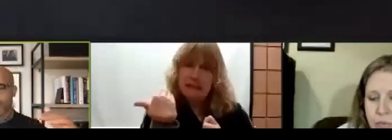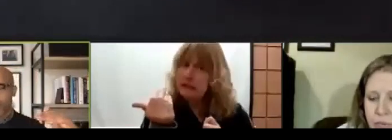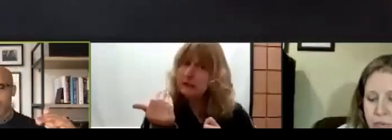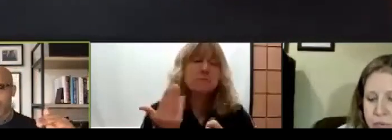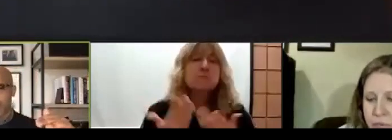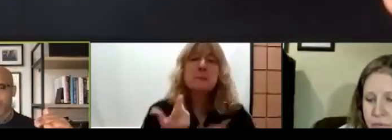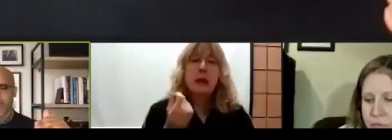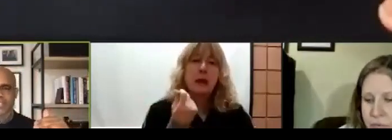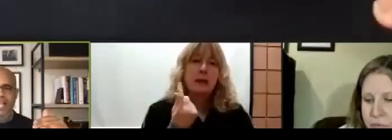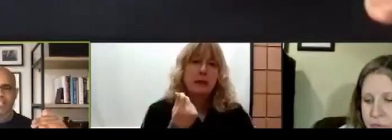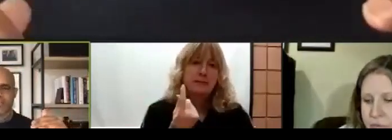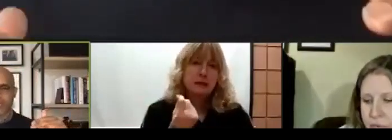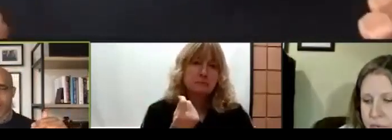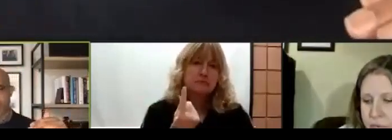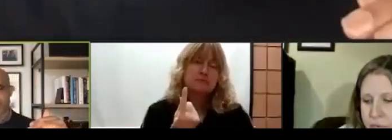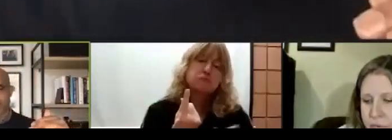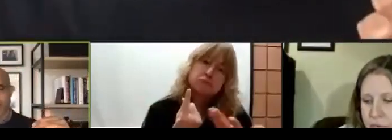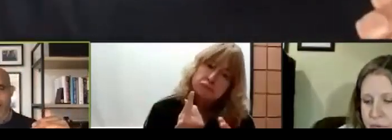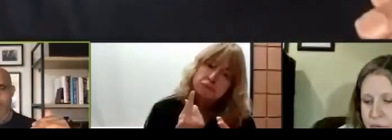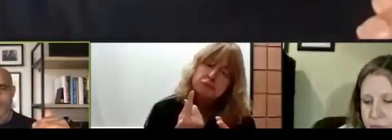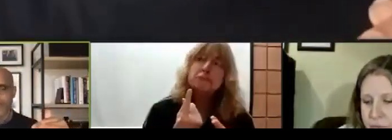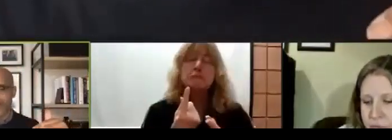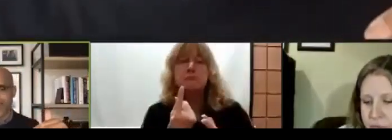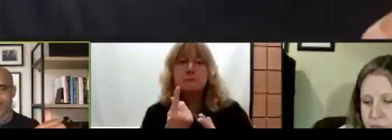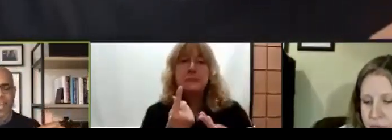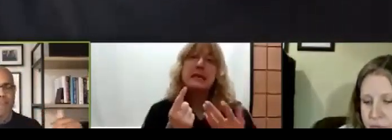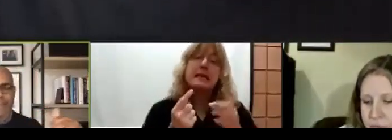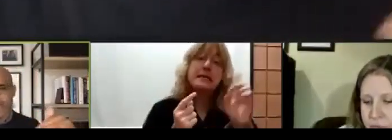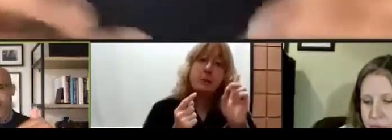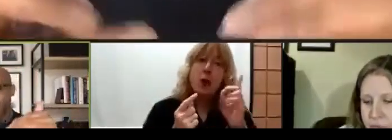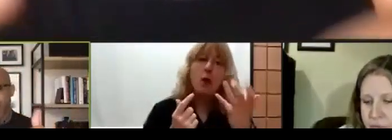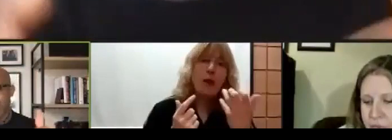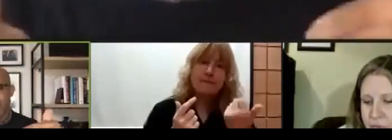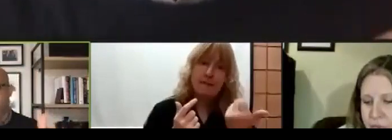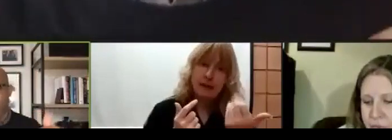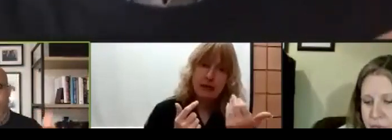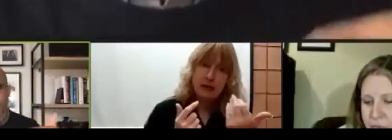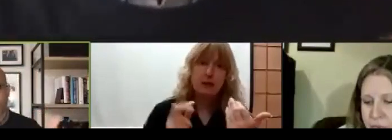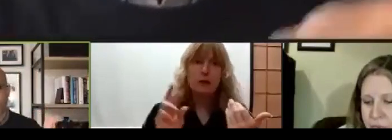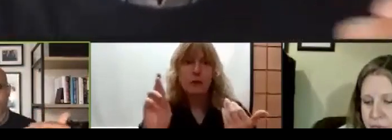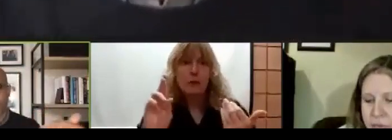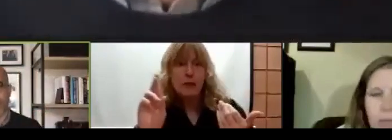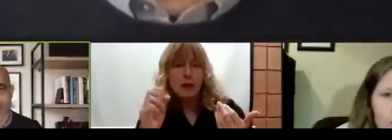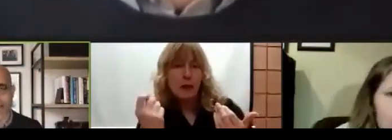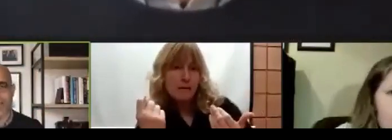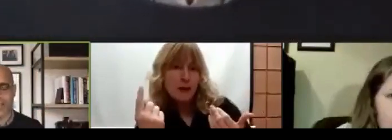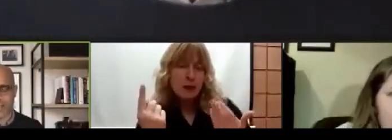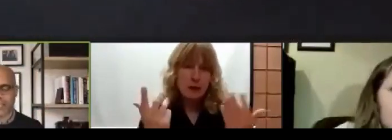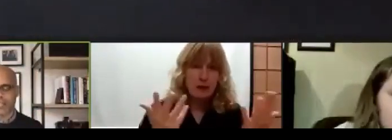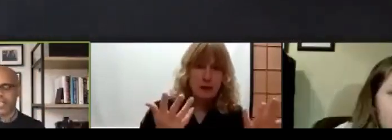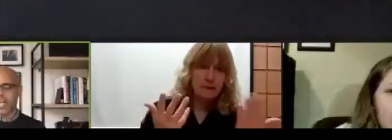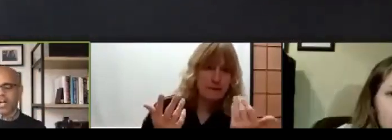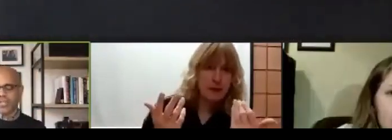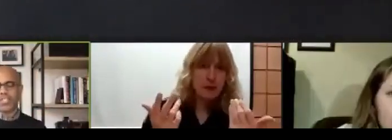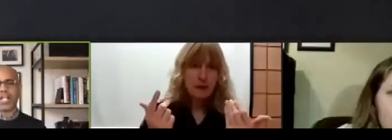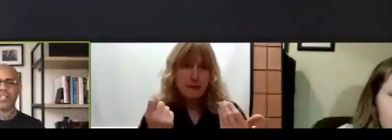este hay republicanos que dicen que están de acuerdo al salario mínimo pero no subirlo a 15